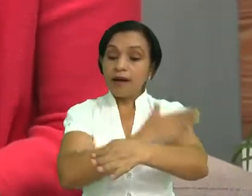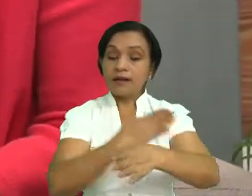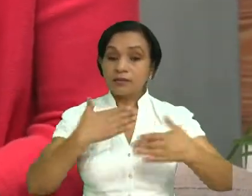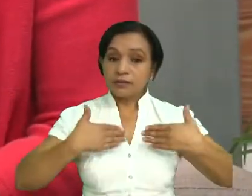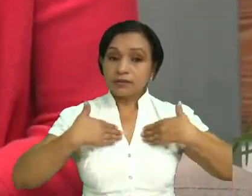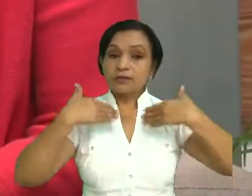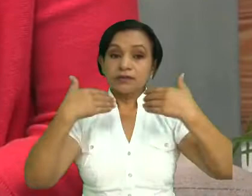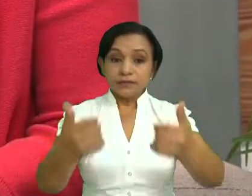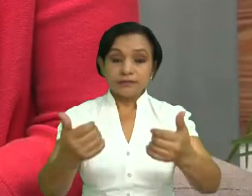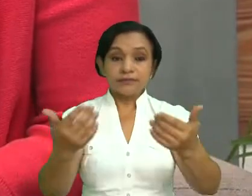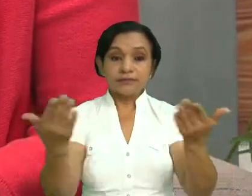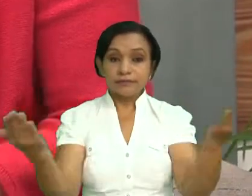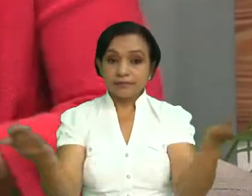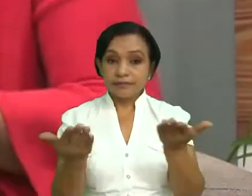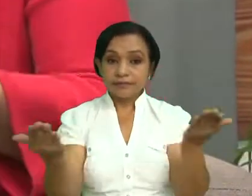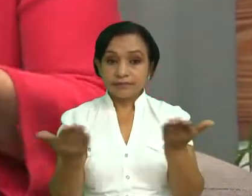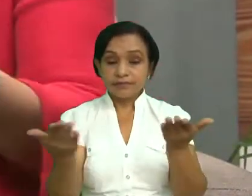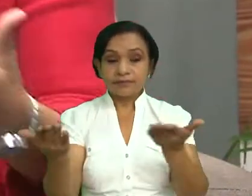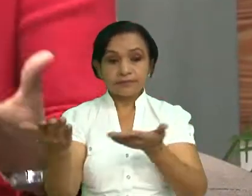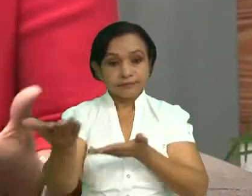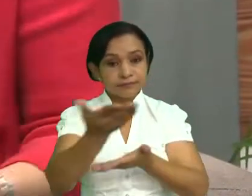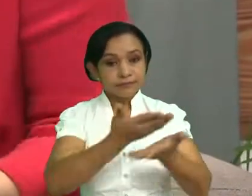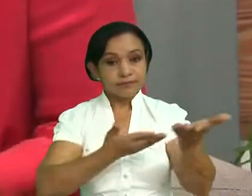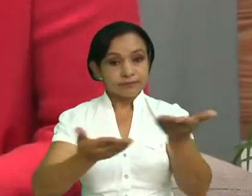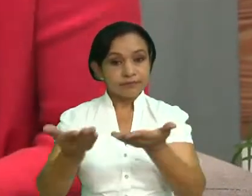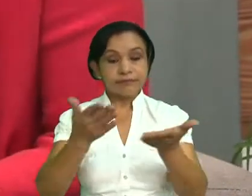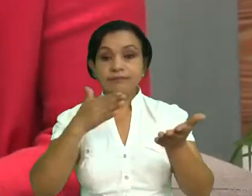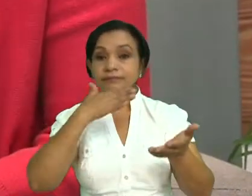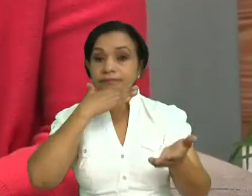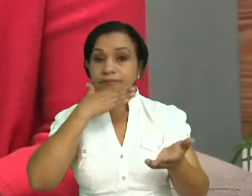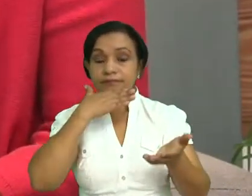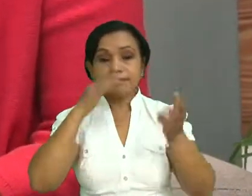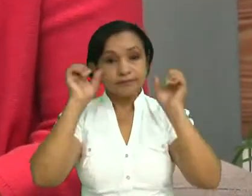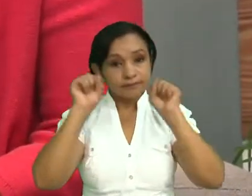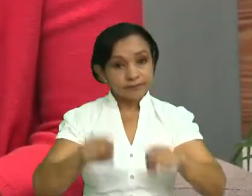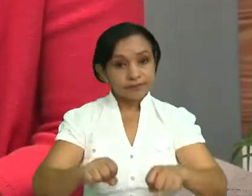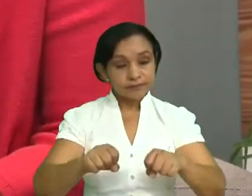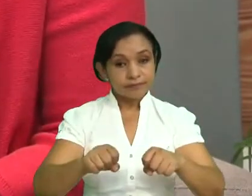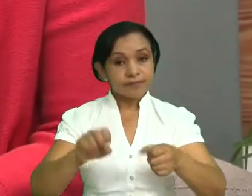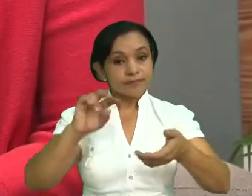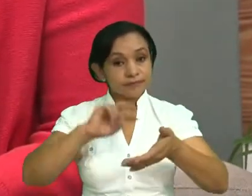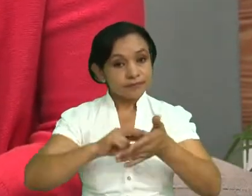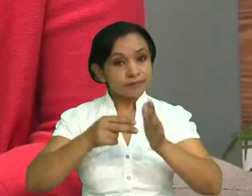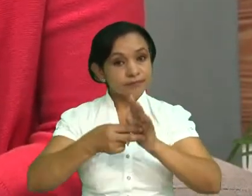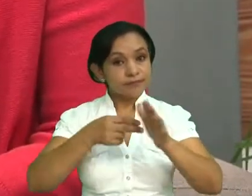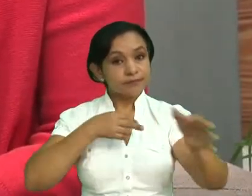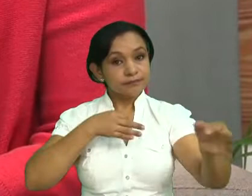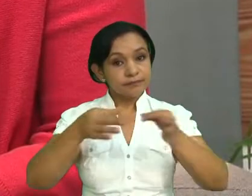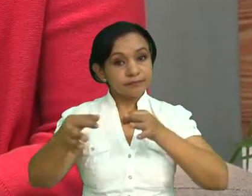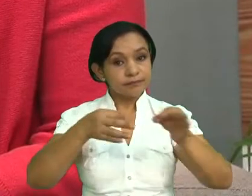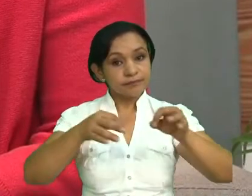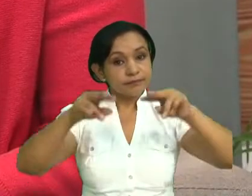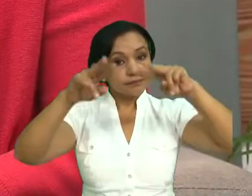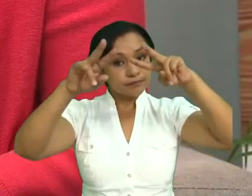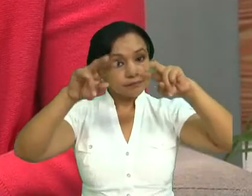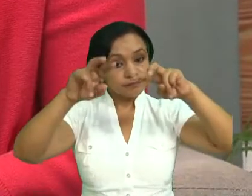ella y las dificultades que podamos tener. Por eso se ha hecho una revisión